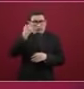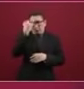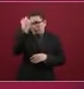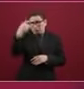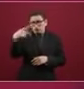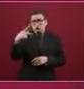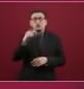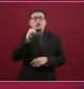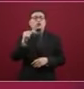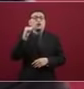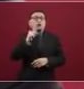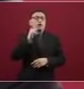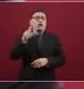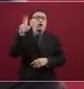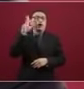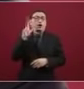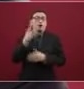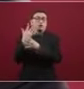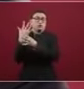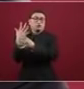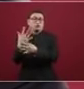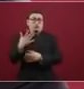me comparó con Donald Trump.